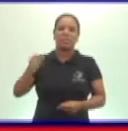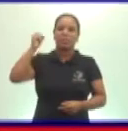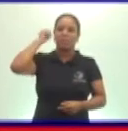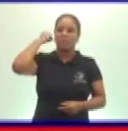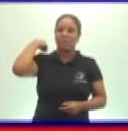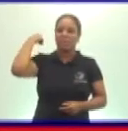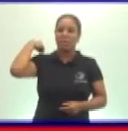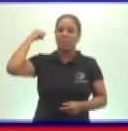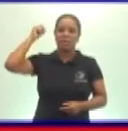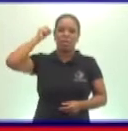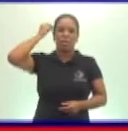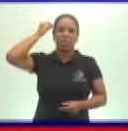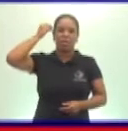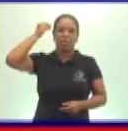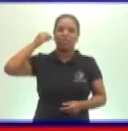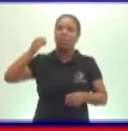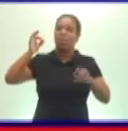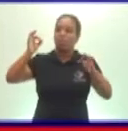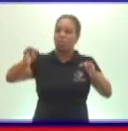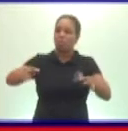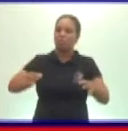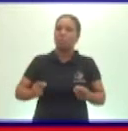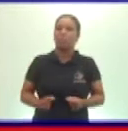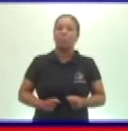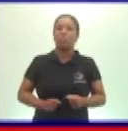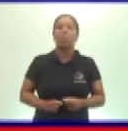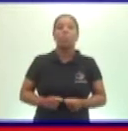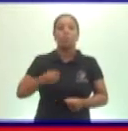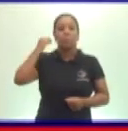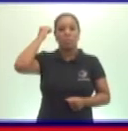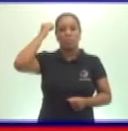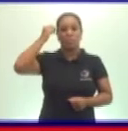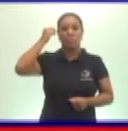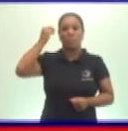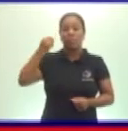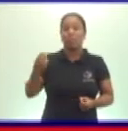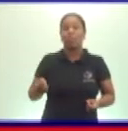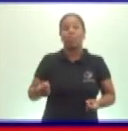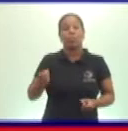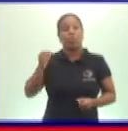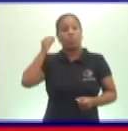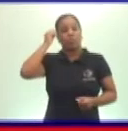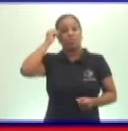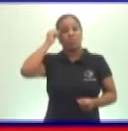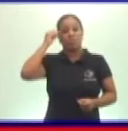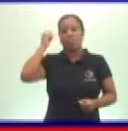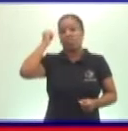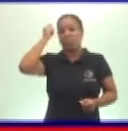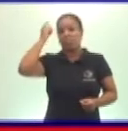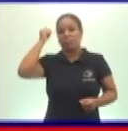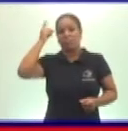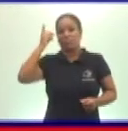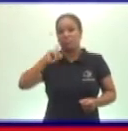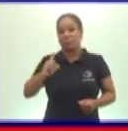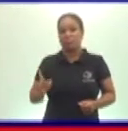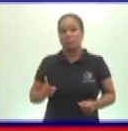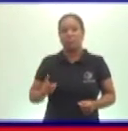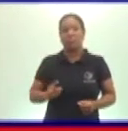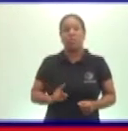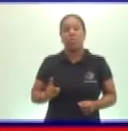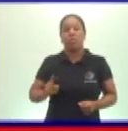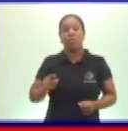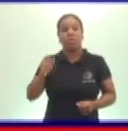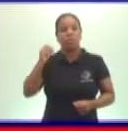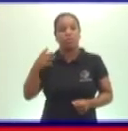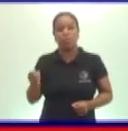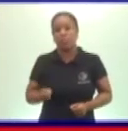pensador conscientemente. Yo creo que eso es verdad, en efecto, pero con una conciencia falsa. Es decir, no es que los ideólogos eran unos